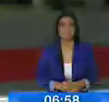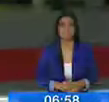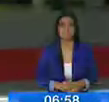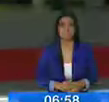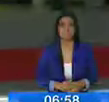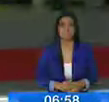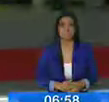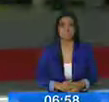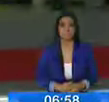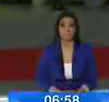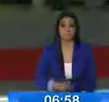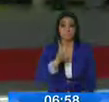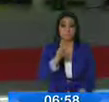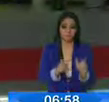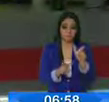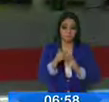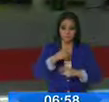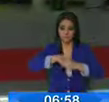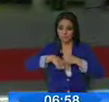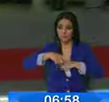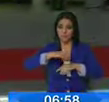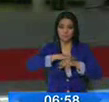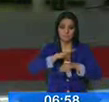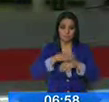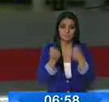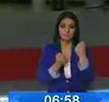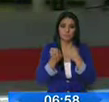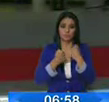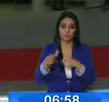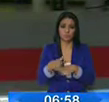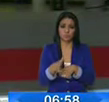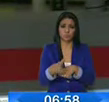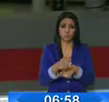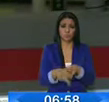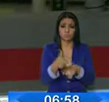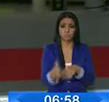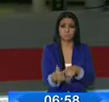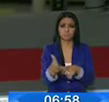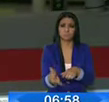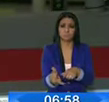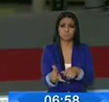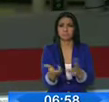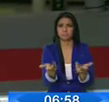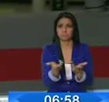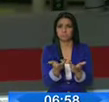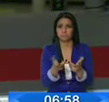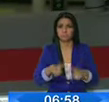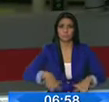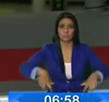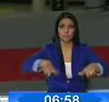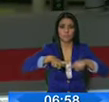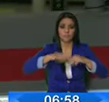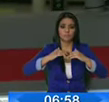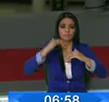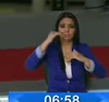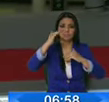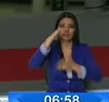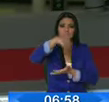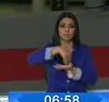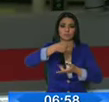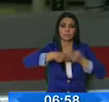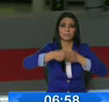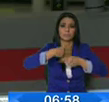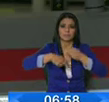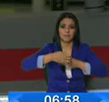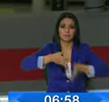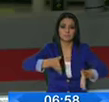tres personas resultaron heridas cuando el vehículo en que se movilizaban cayó desde el estacionamiento ubicado en el segundo nivel de un centro comercial ya en la